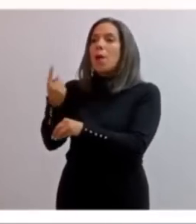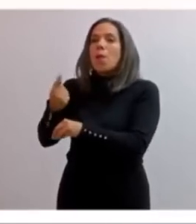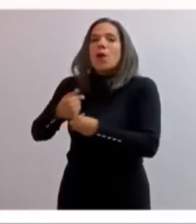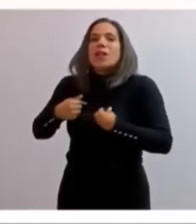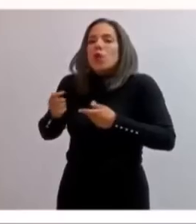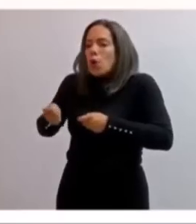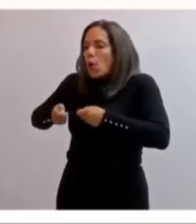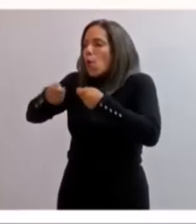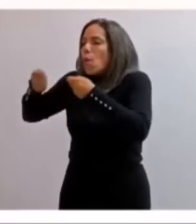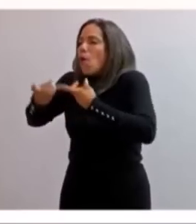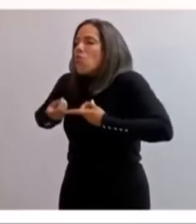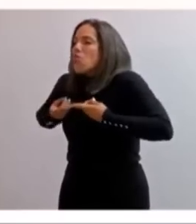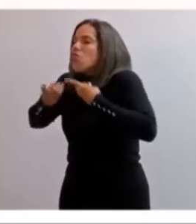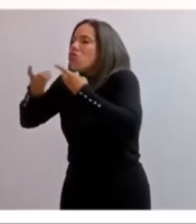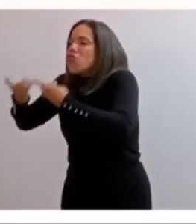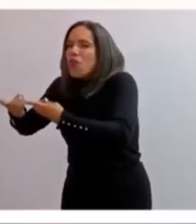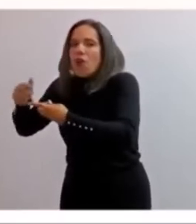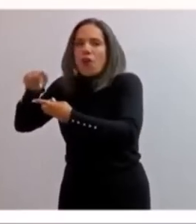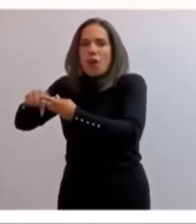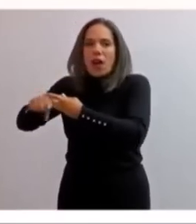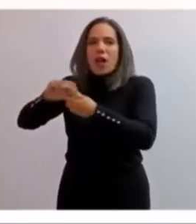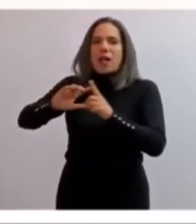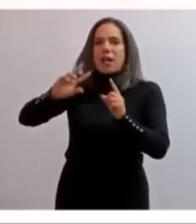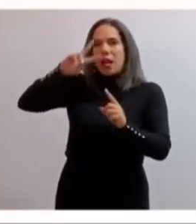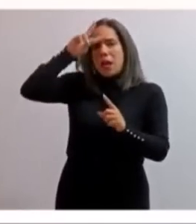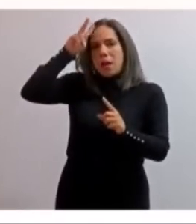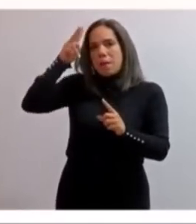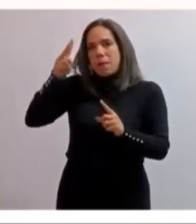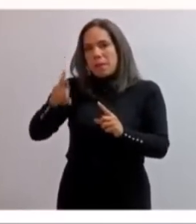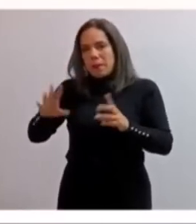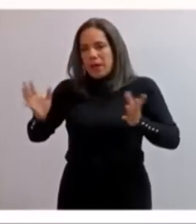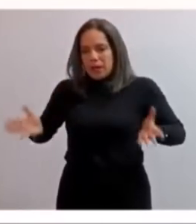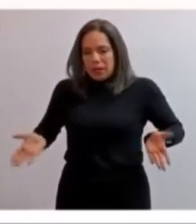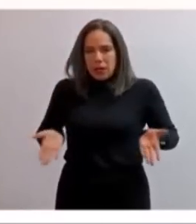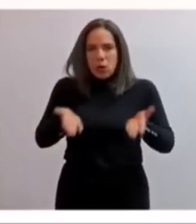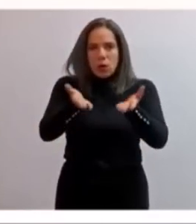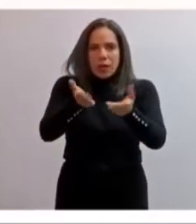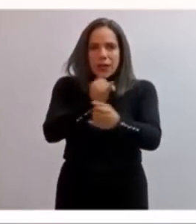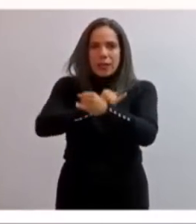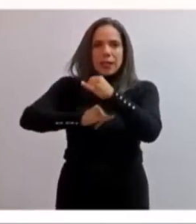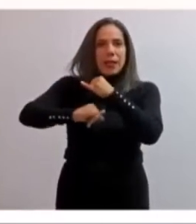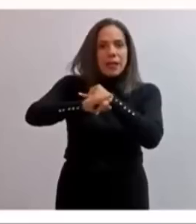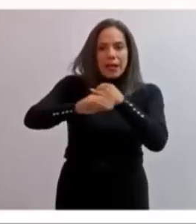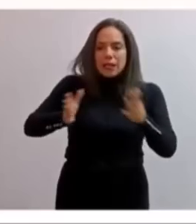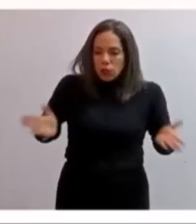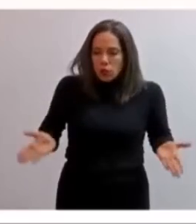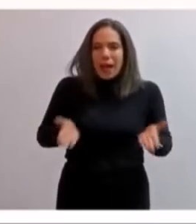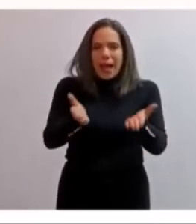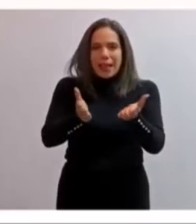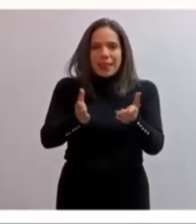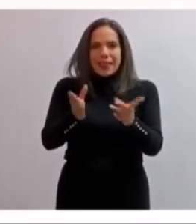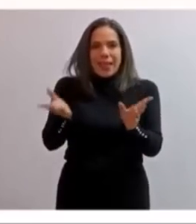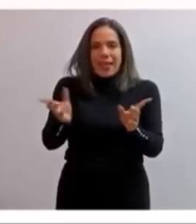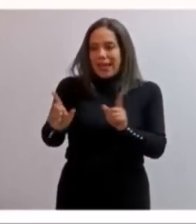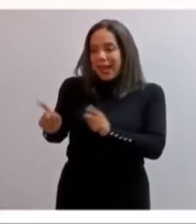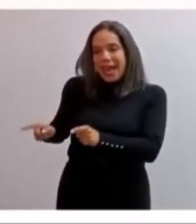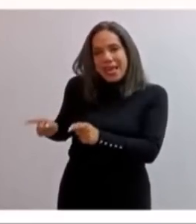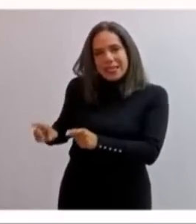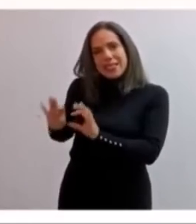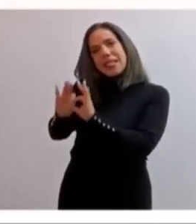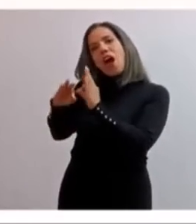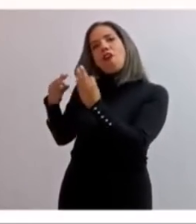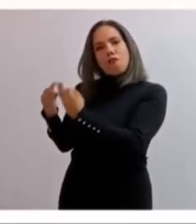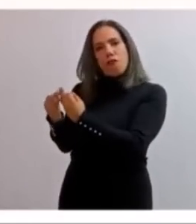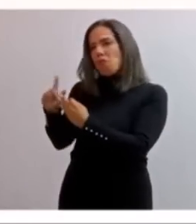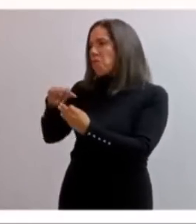aportación mexicana, yo diría, al campo curricular internacional. El codiseño no es algo que en